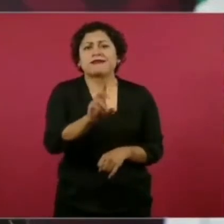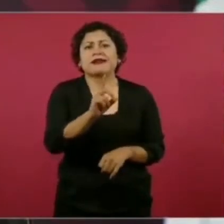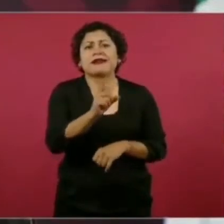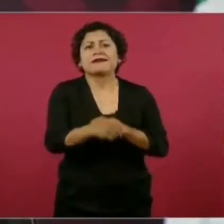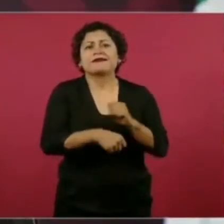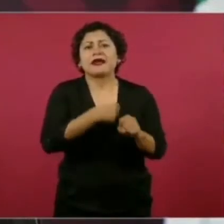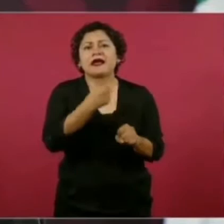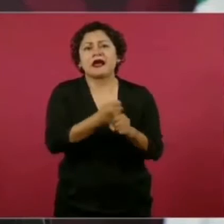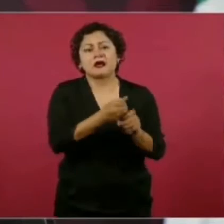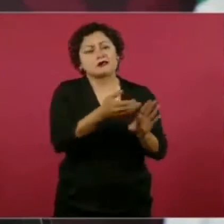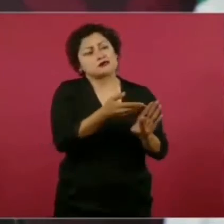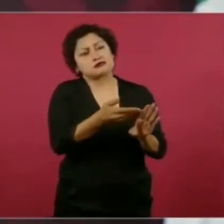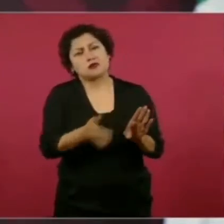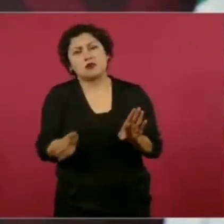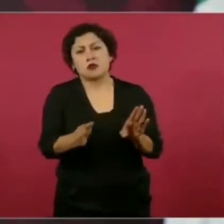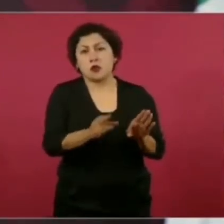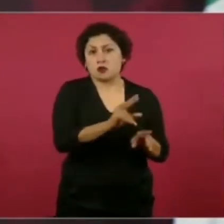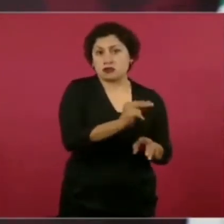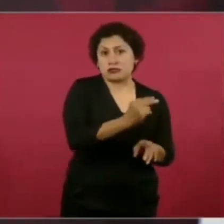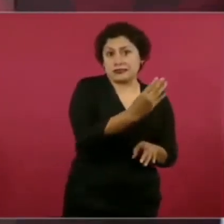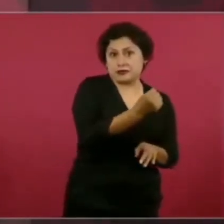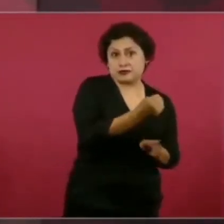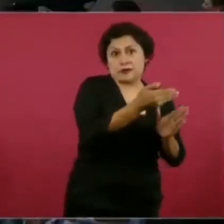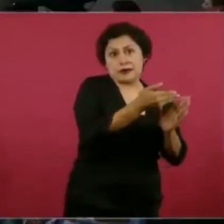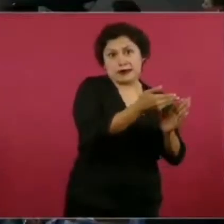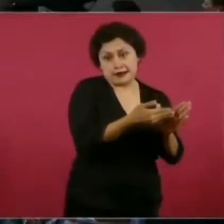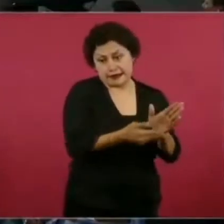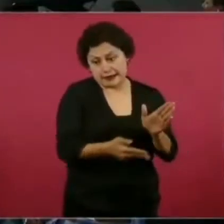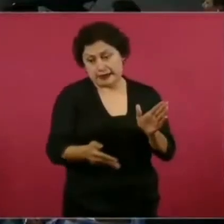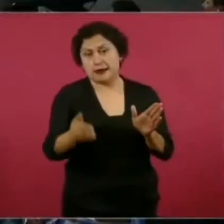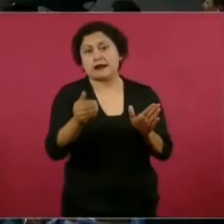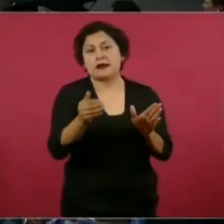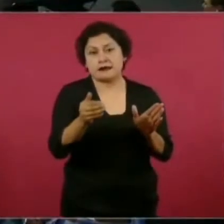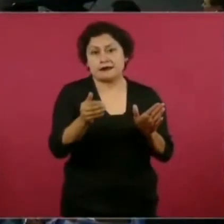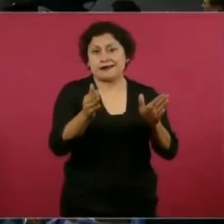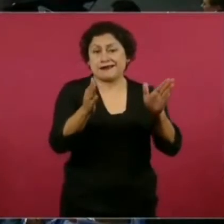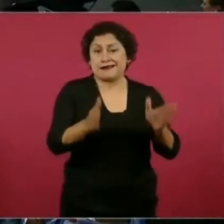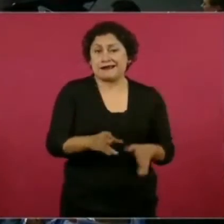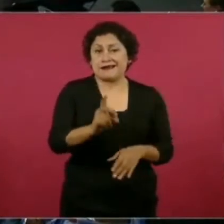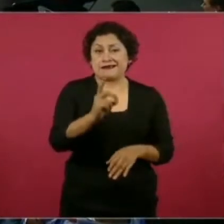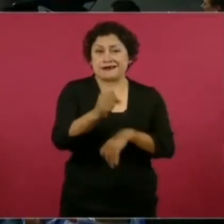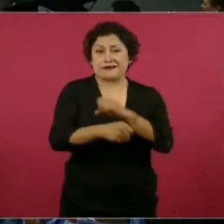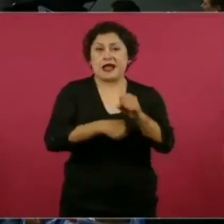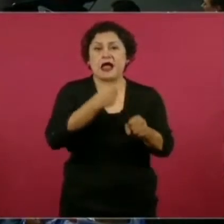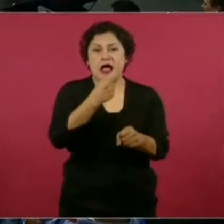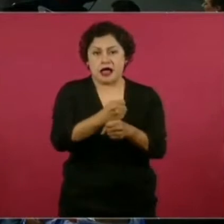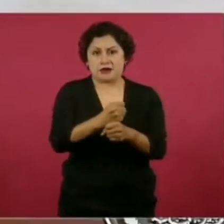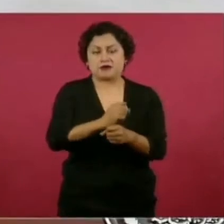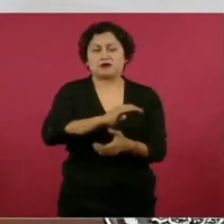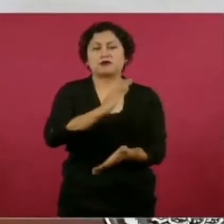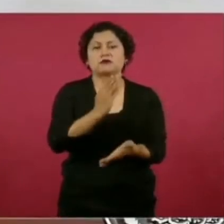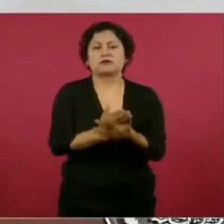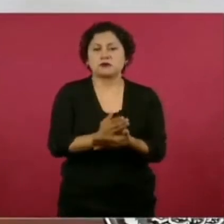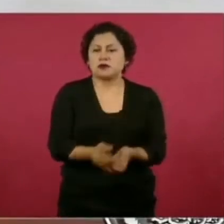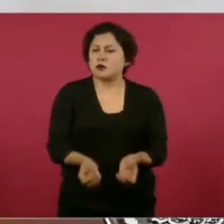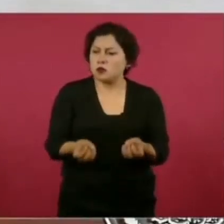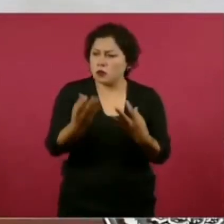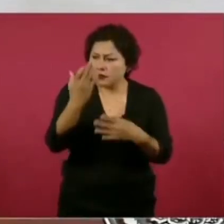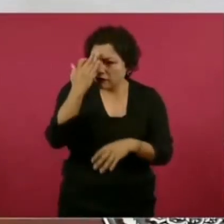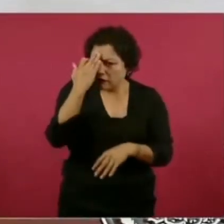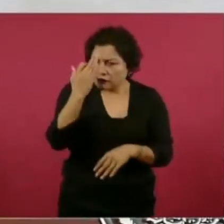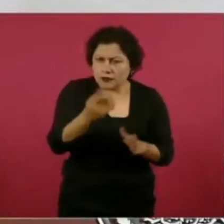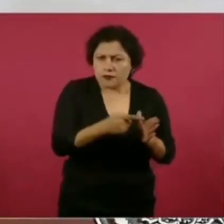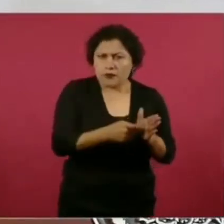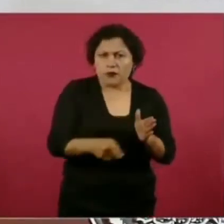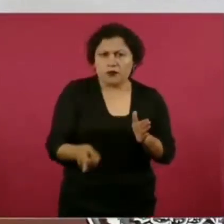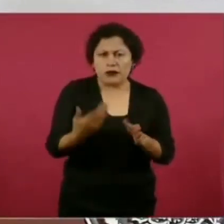desde el 89 a la fecha, o cuando lo detuvieron, ¿cuántos años son?